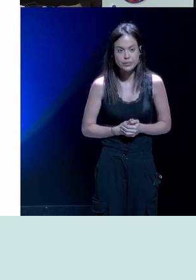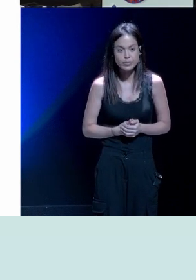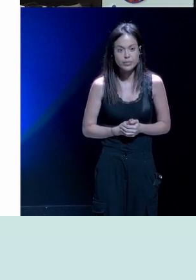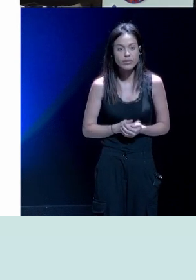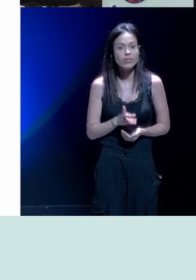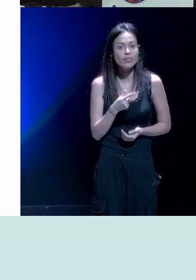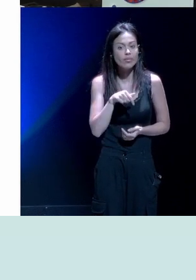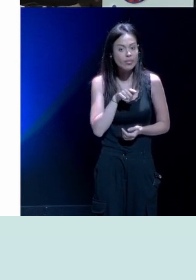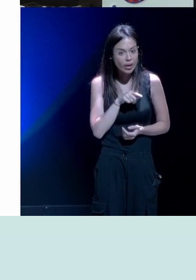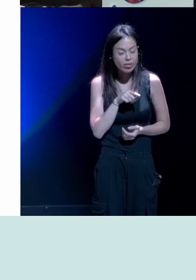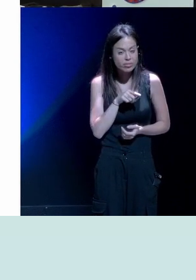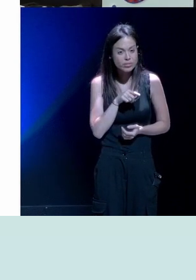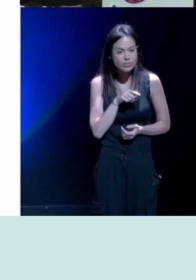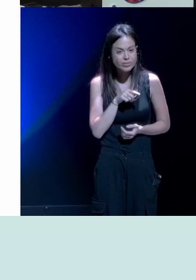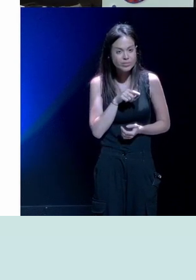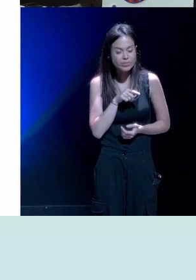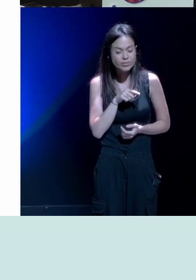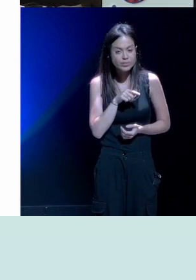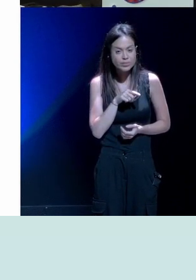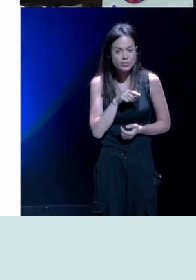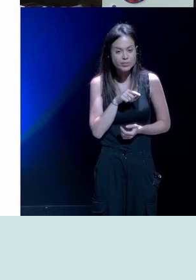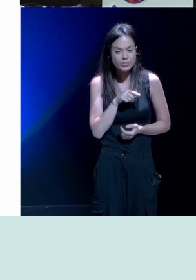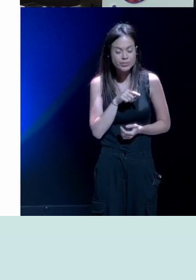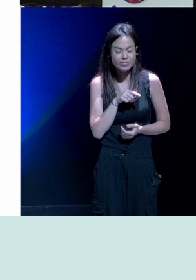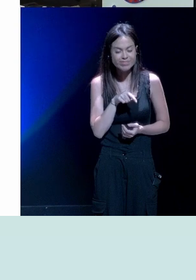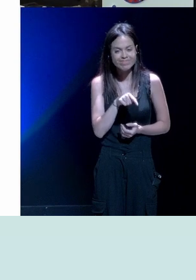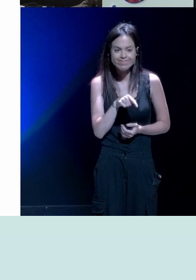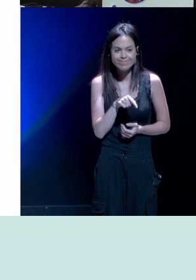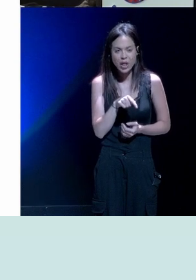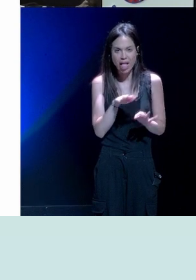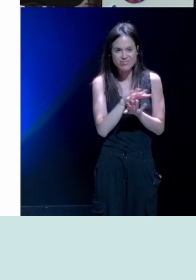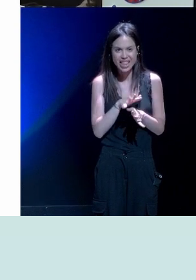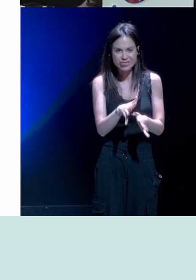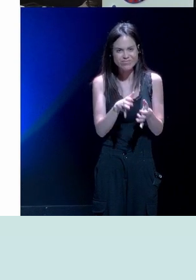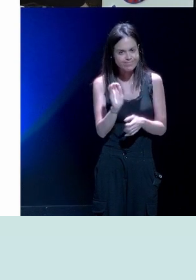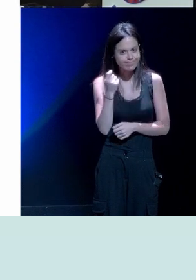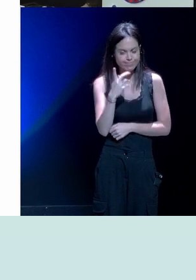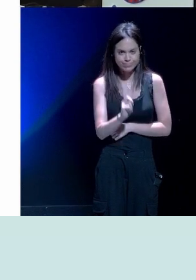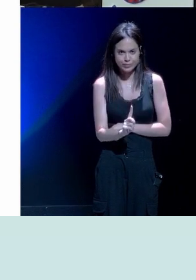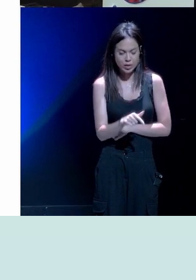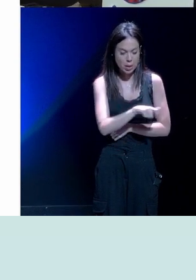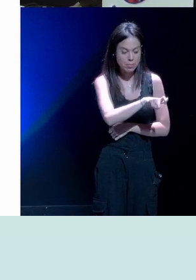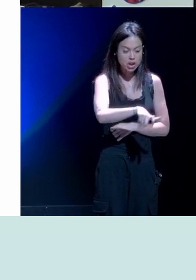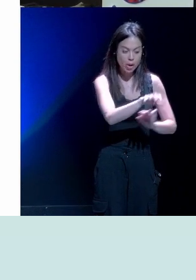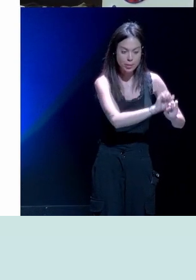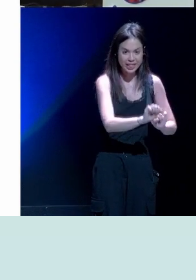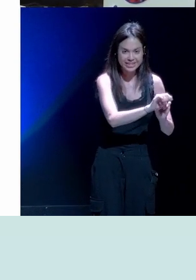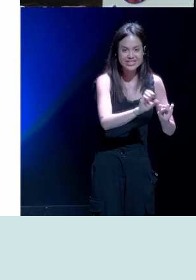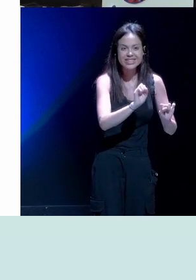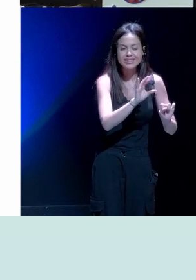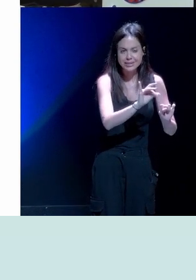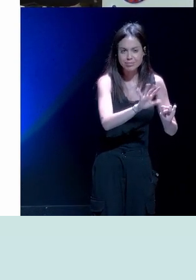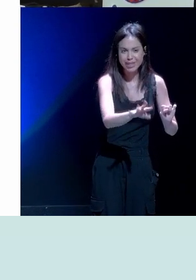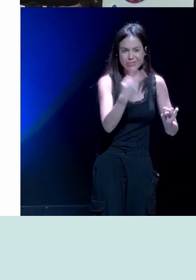a menudo de forma no satisfactoria. Las personas que se encuentran en una